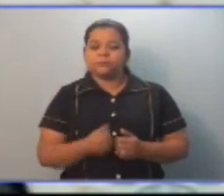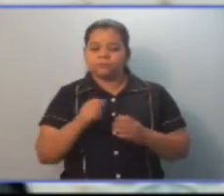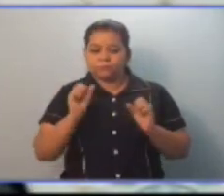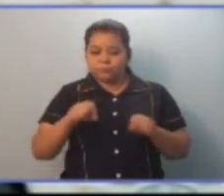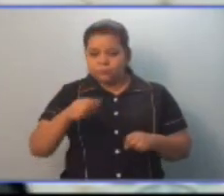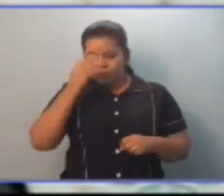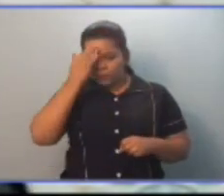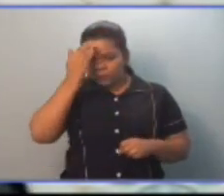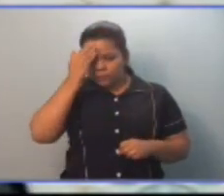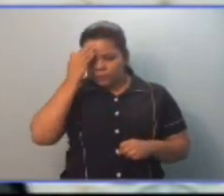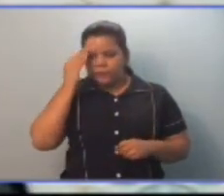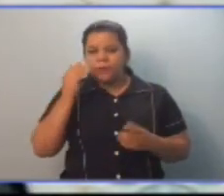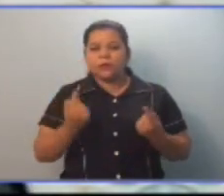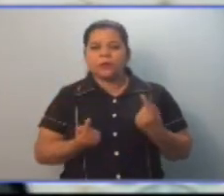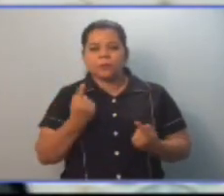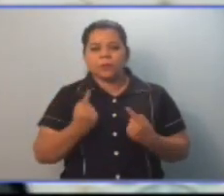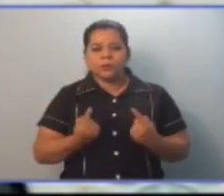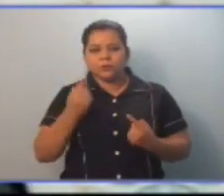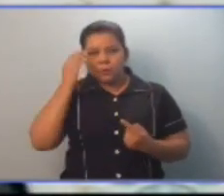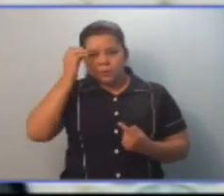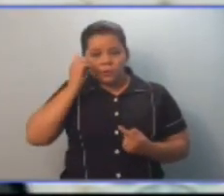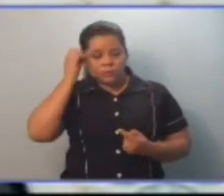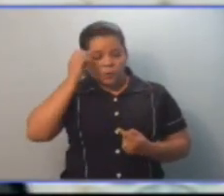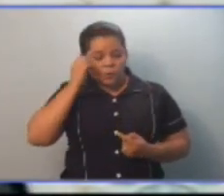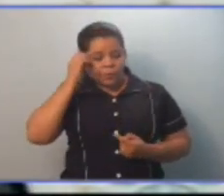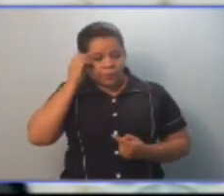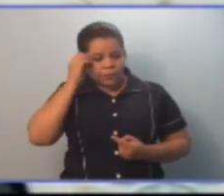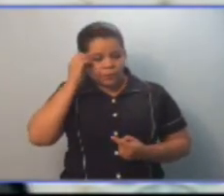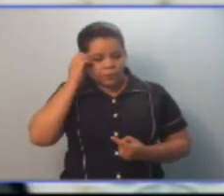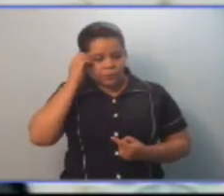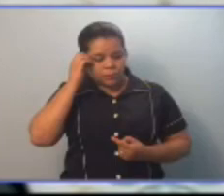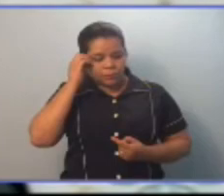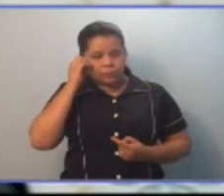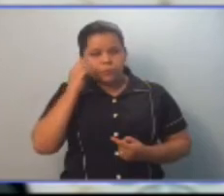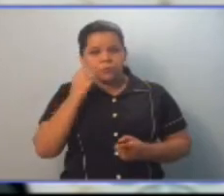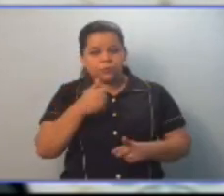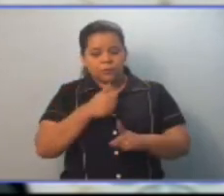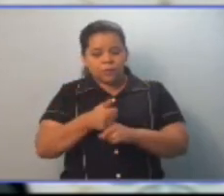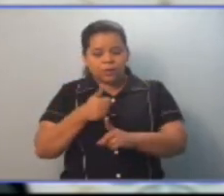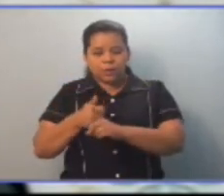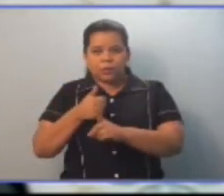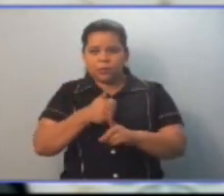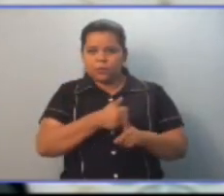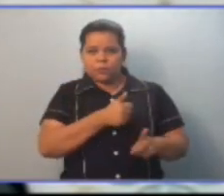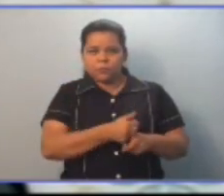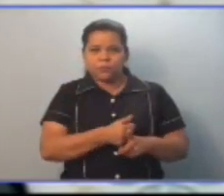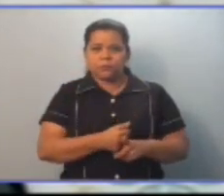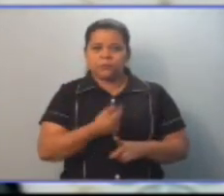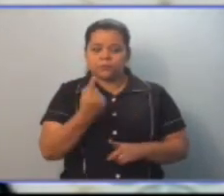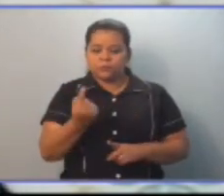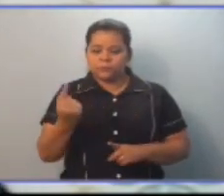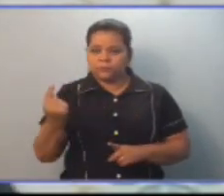de cuáles son las posturas de cada uno de los juzgadores.